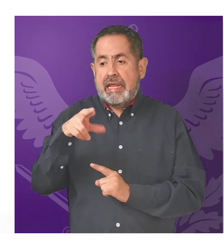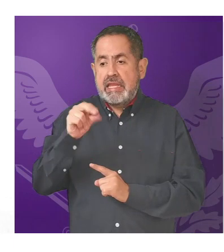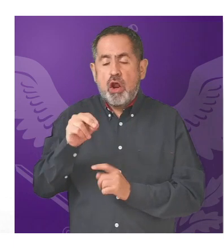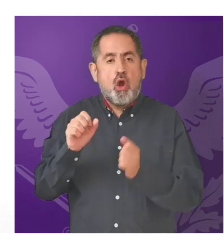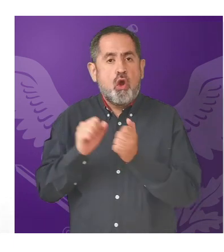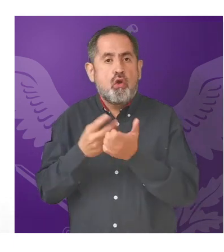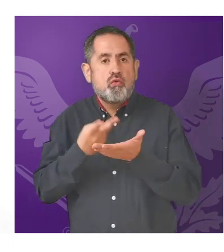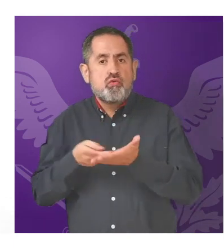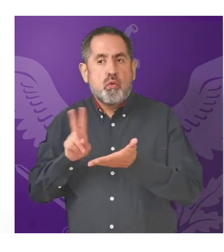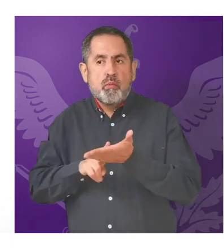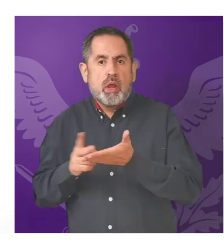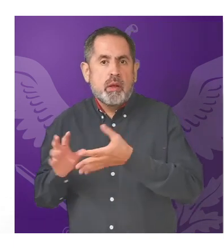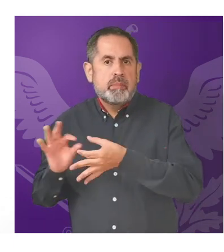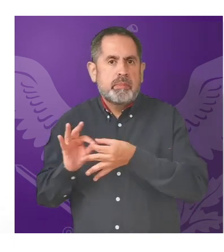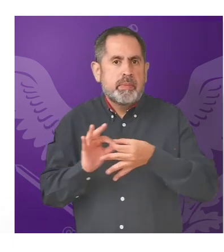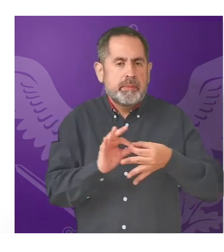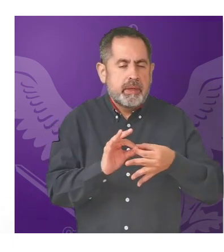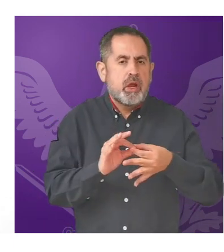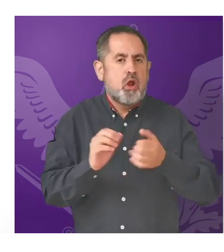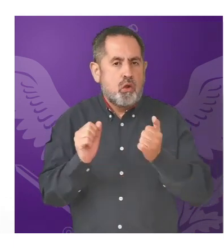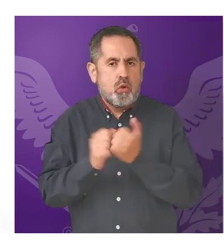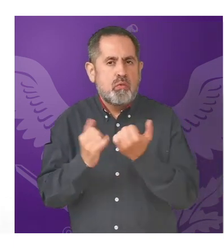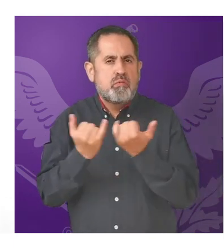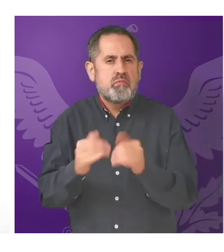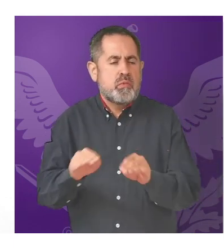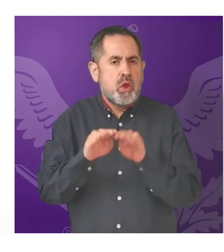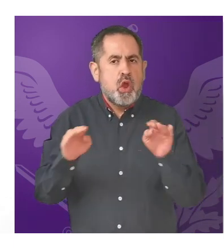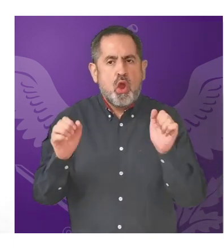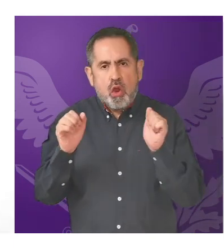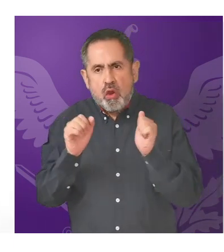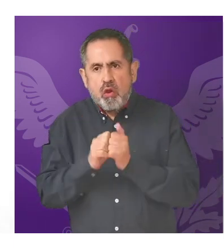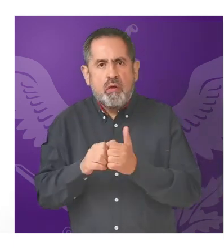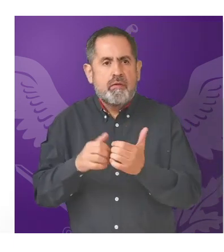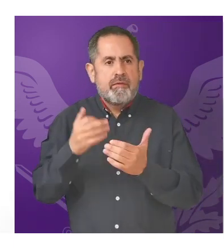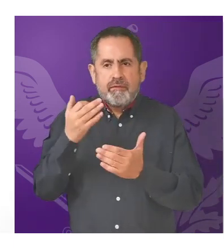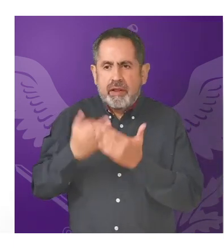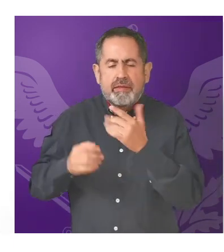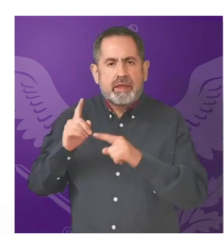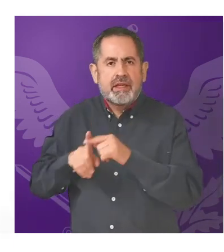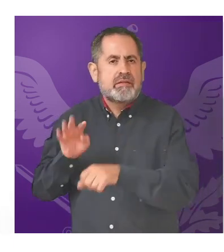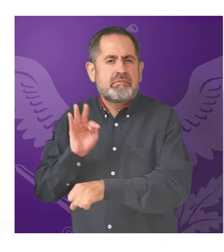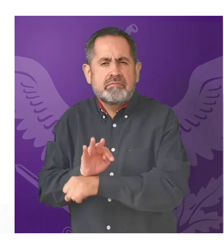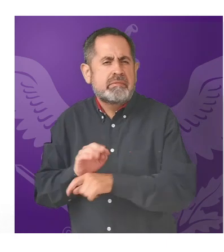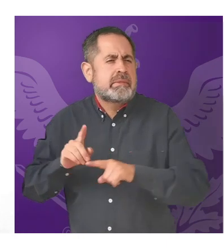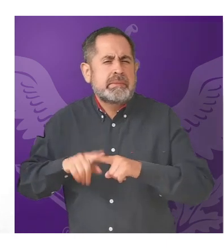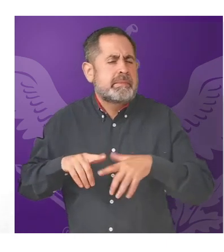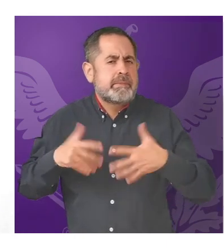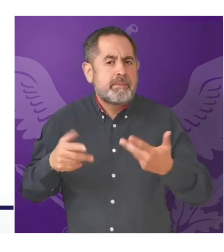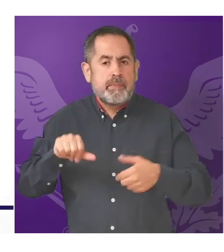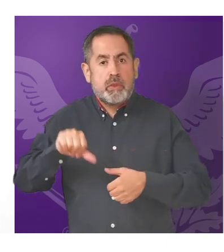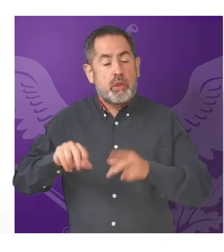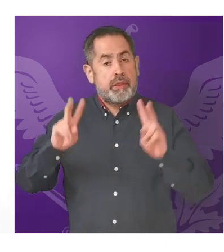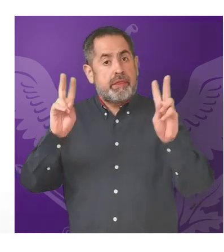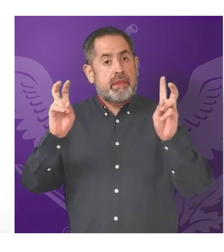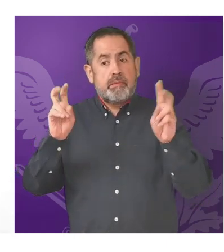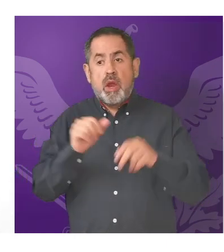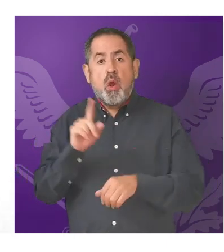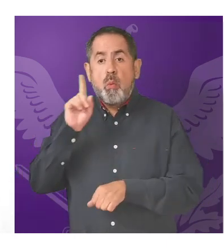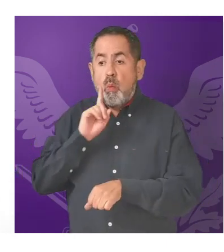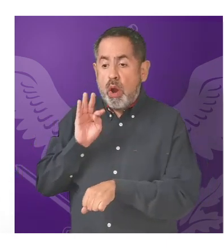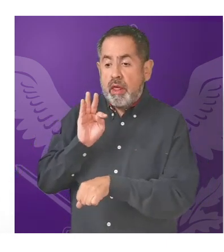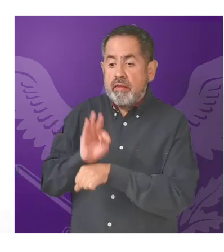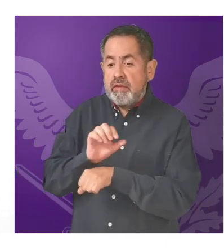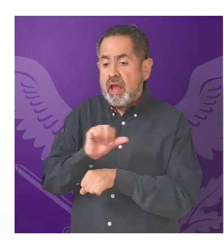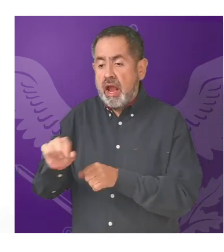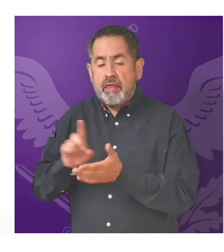e Interseccionalidad, Diálogos por la Igualdad desde contextos de vulnerabilidad, que en esta ocasión abordará el tema de mujeres